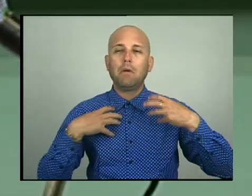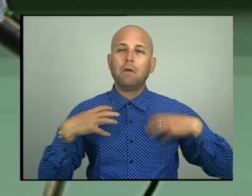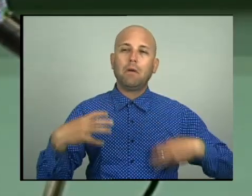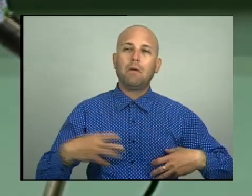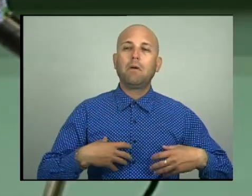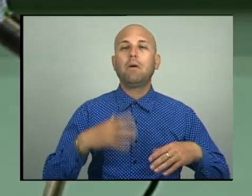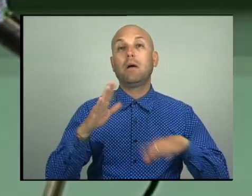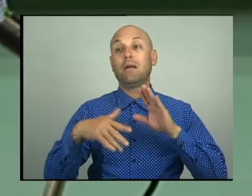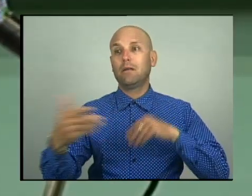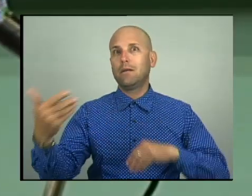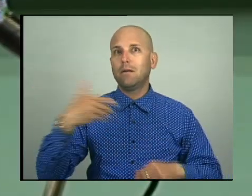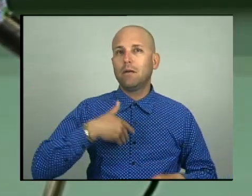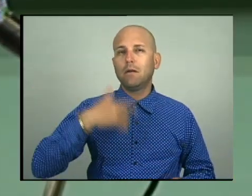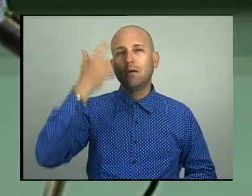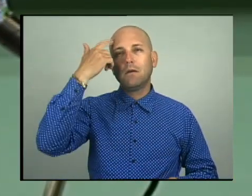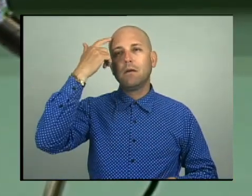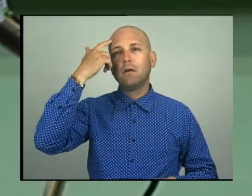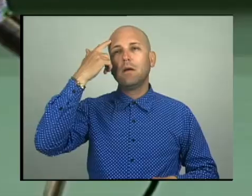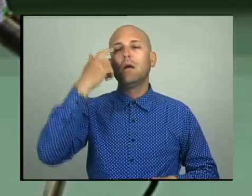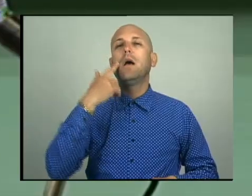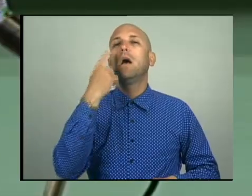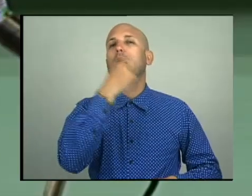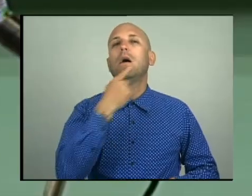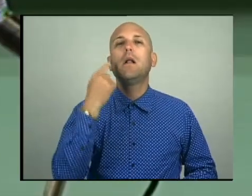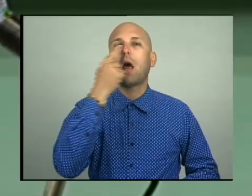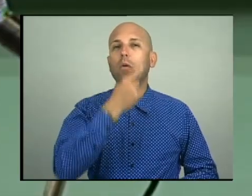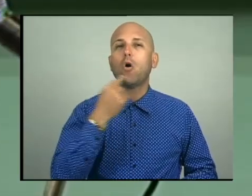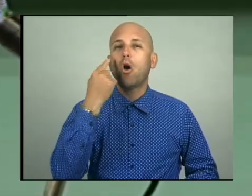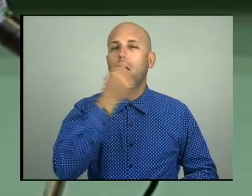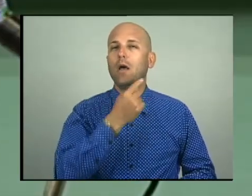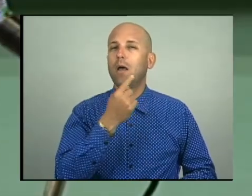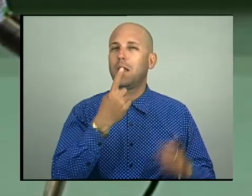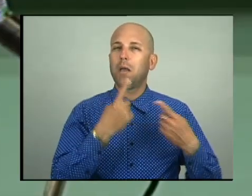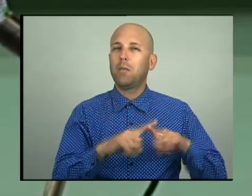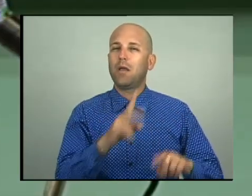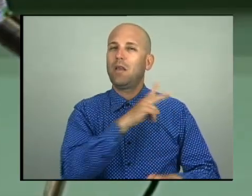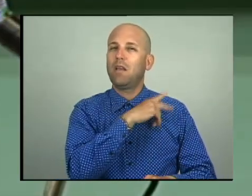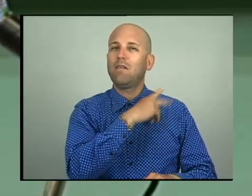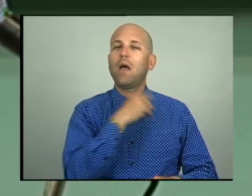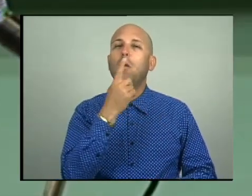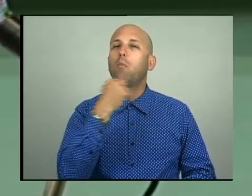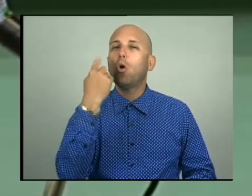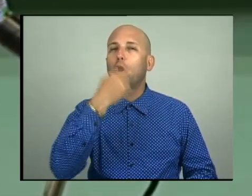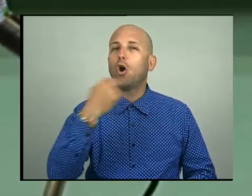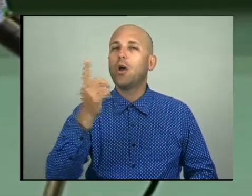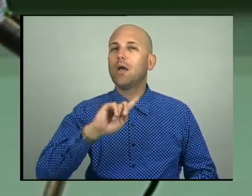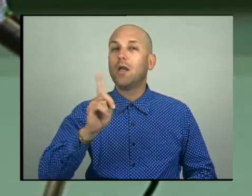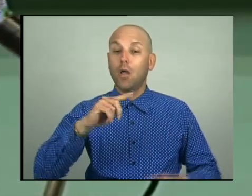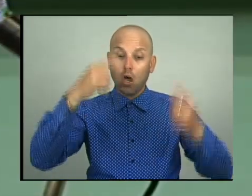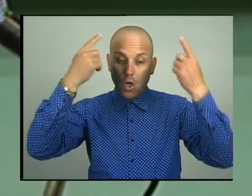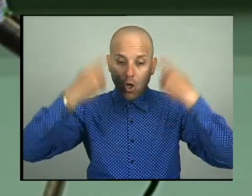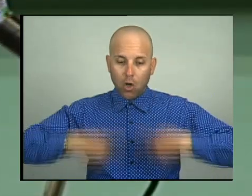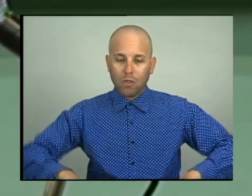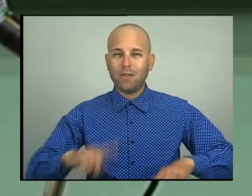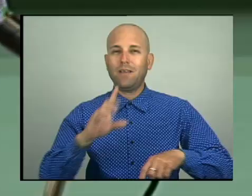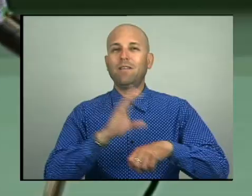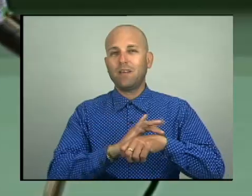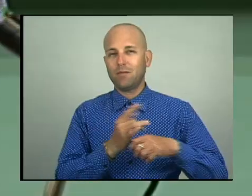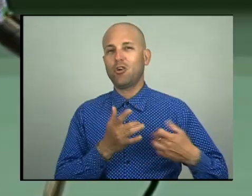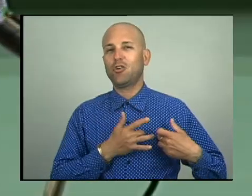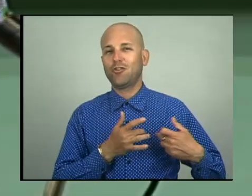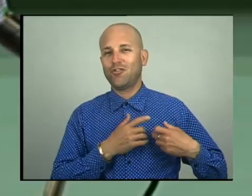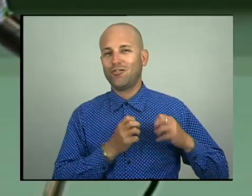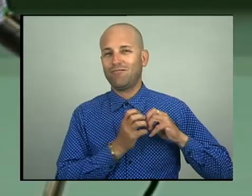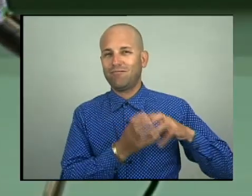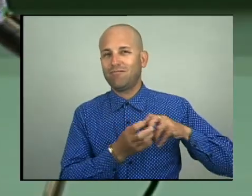muchos pacientes a la consulta porque tienen cianosis peribucal, pero en realidad la coloración, la cianosis del cardiópata es una cianosis central,